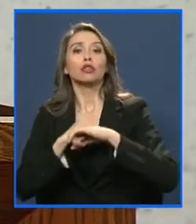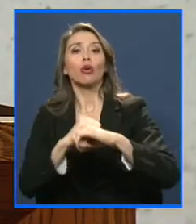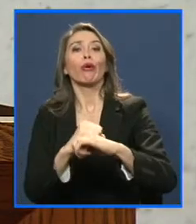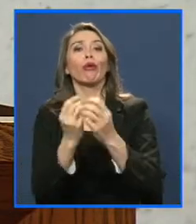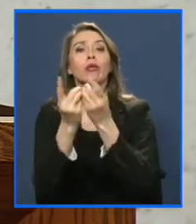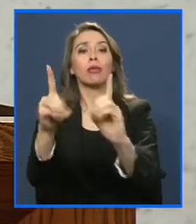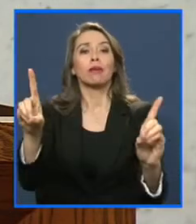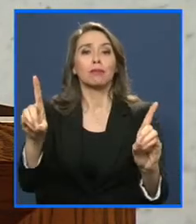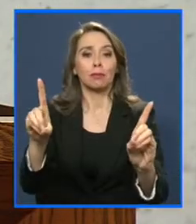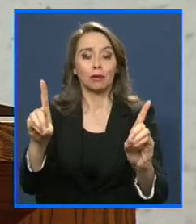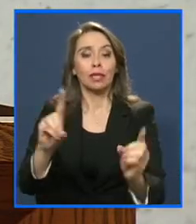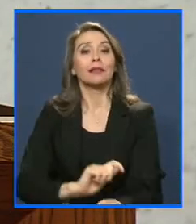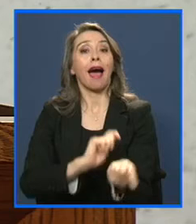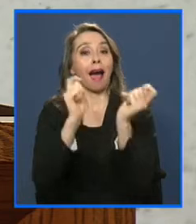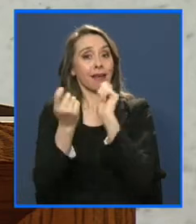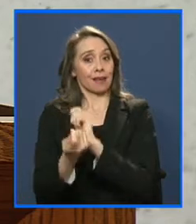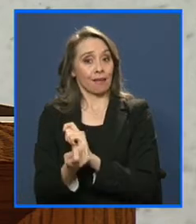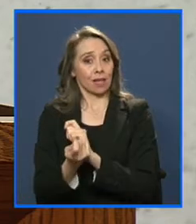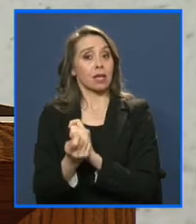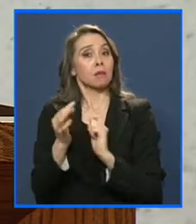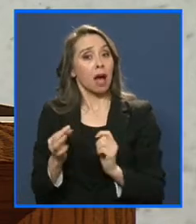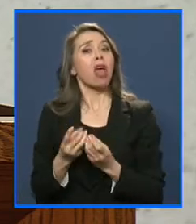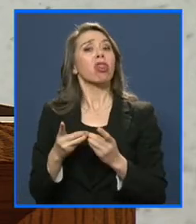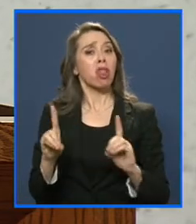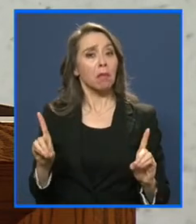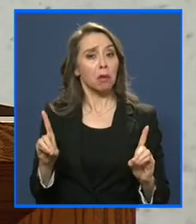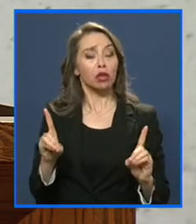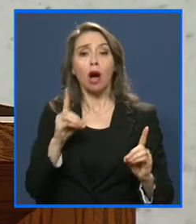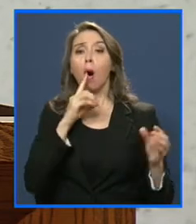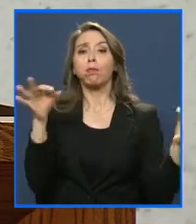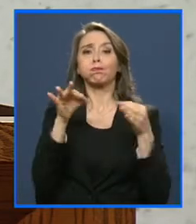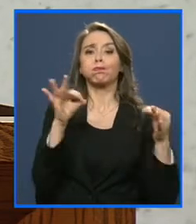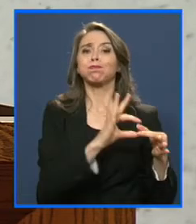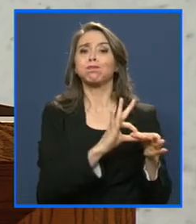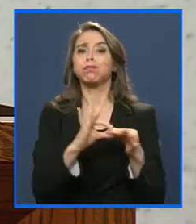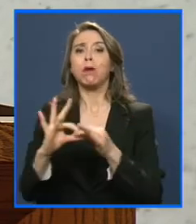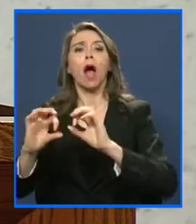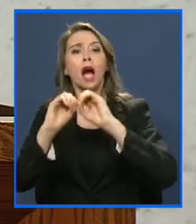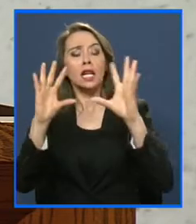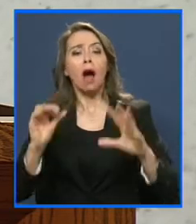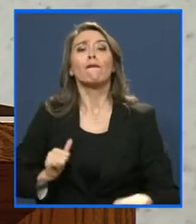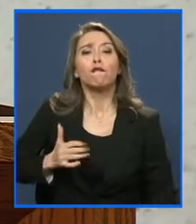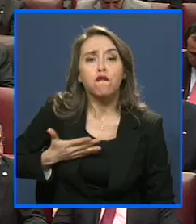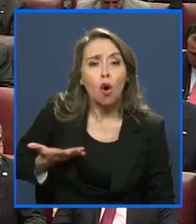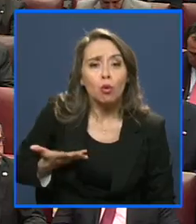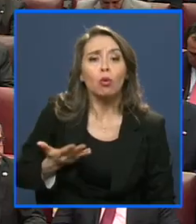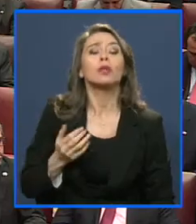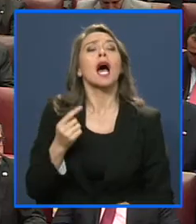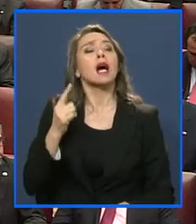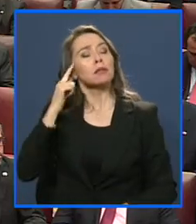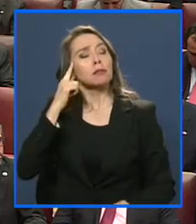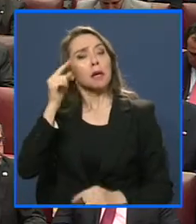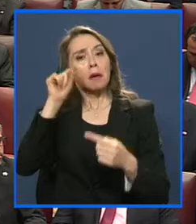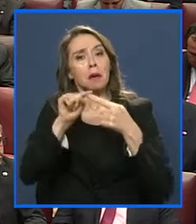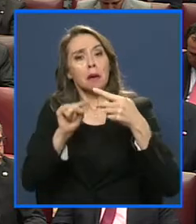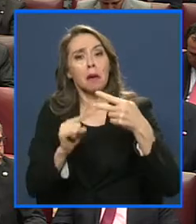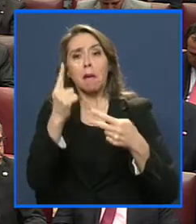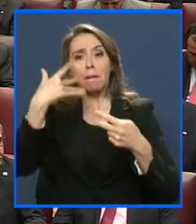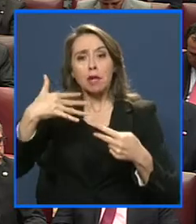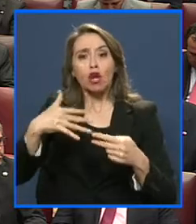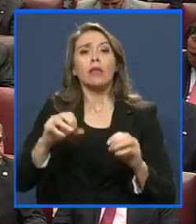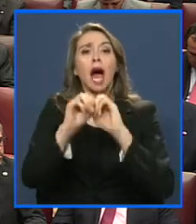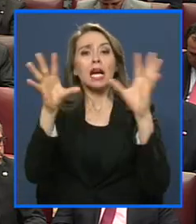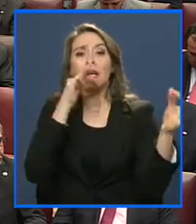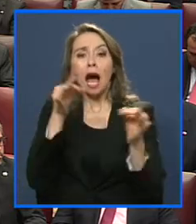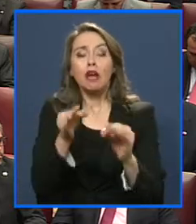democracia en cambio es democrático el argumento claro la voluntad y el sentido de prioridad señalado con nitidez la